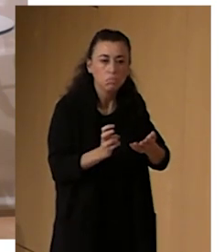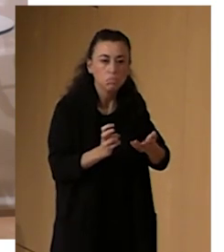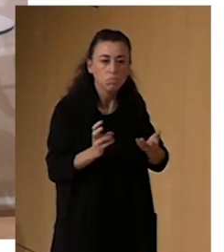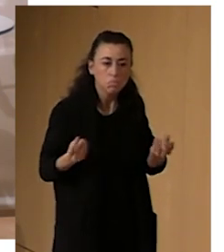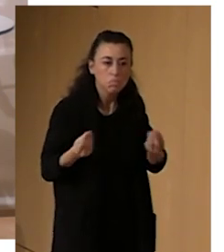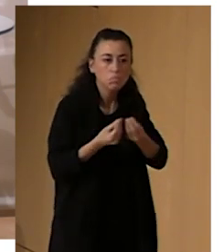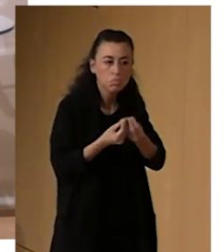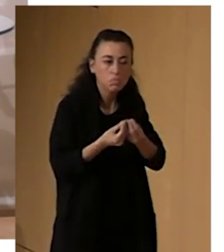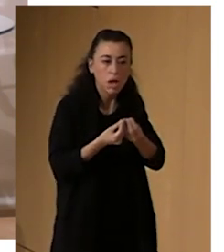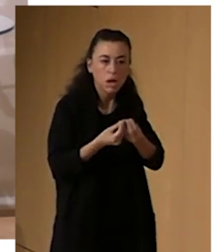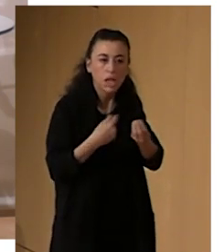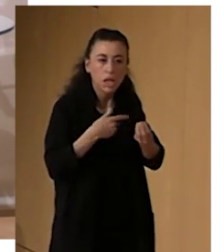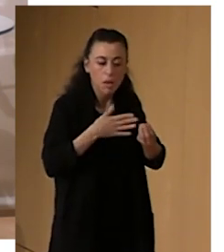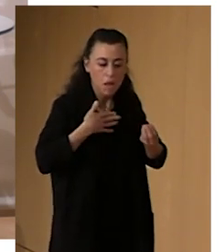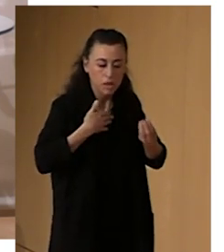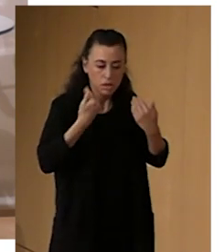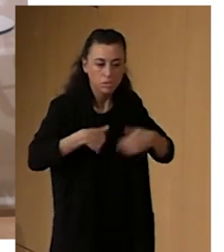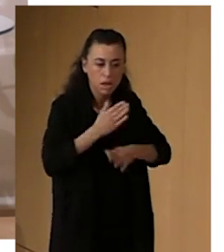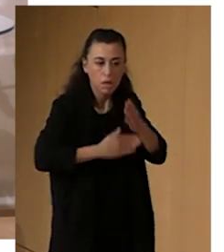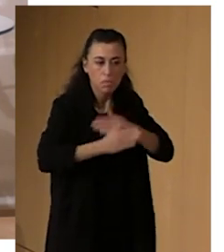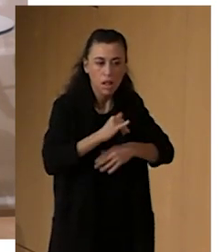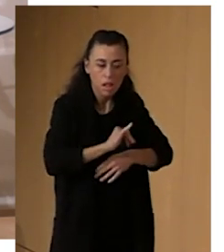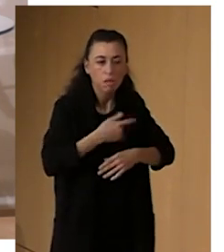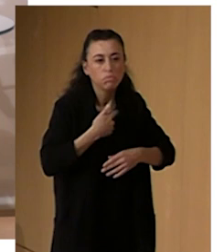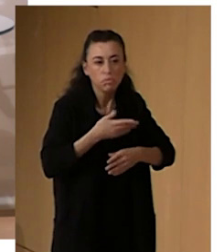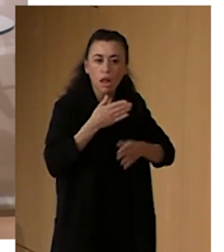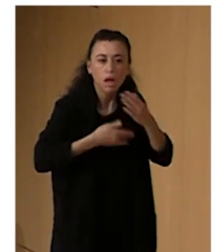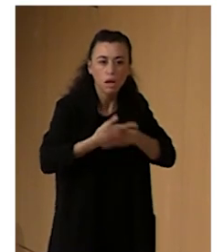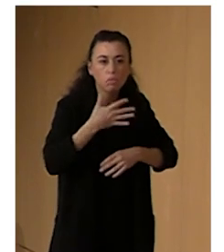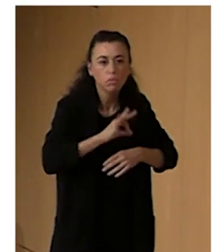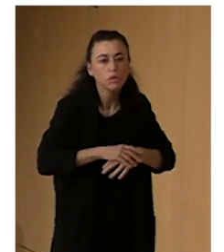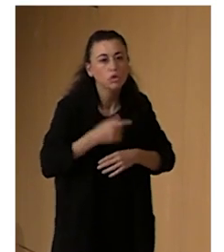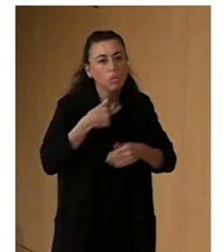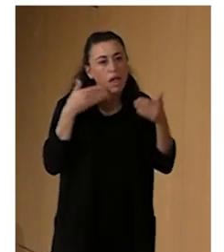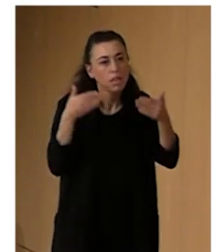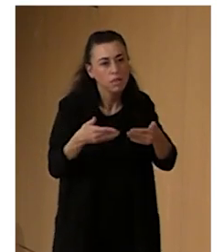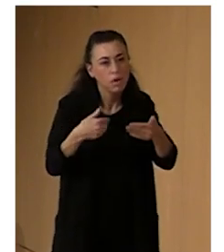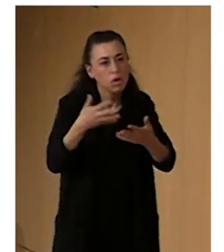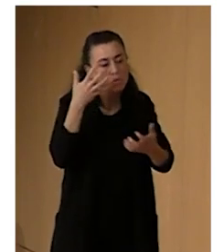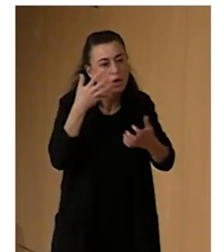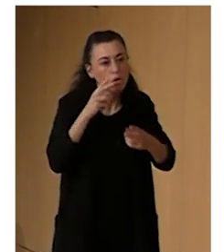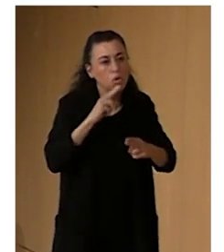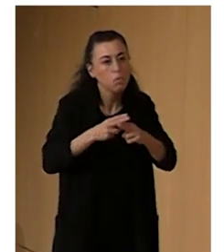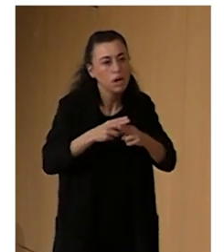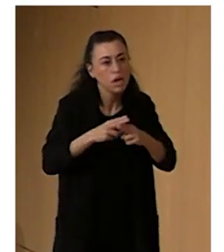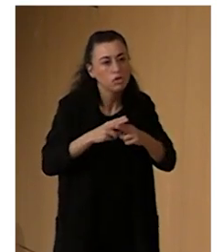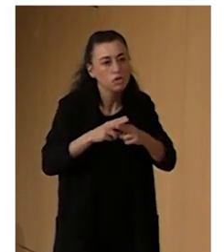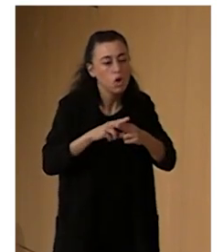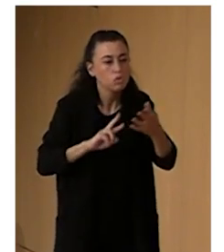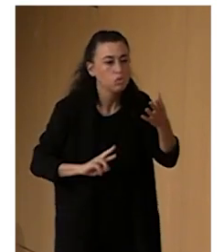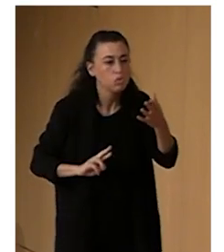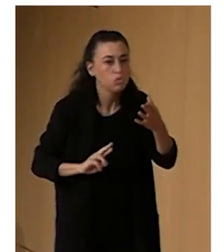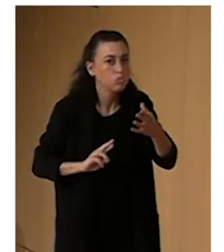eh Me voy a centrar en en en un espectáculo que se llama surrealismo que lo presentamos en